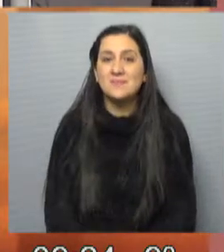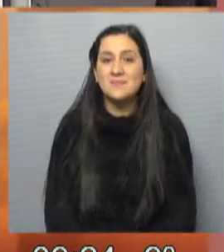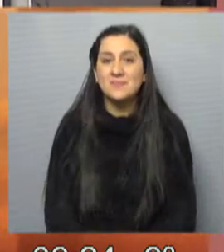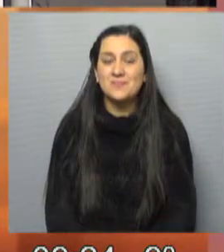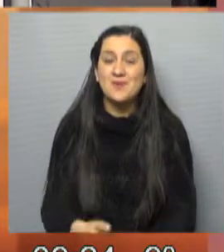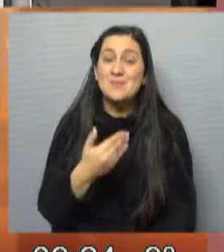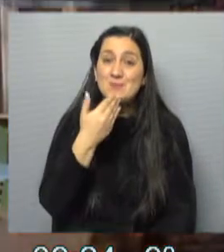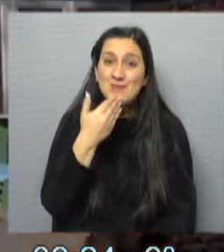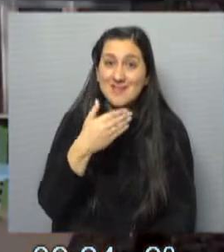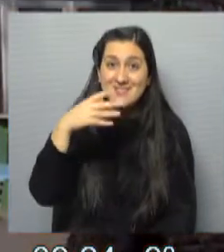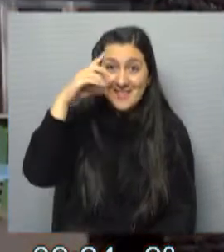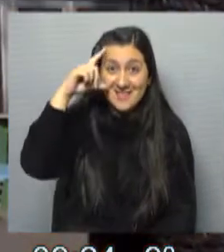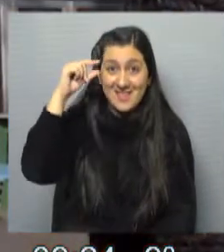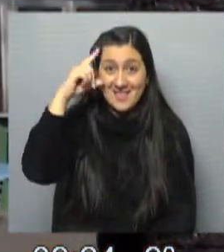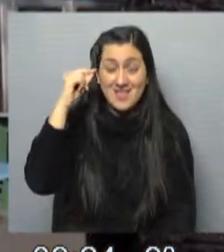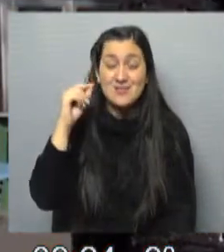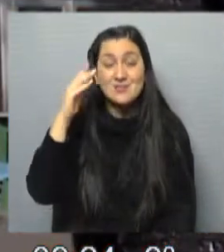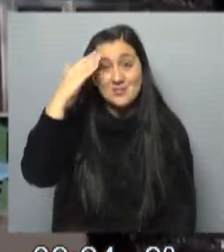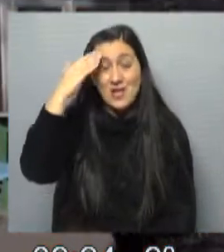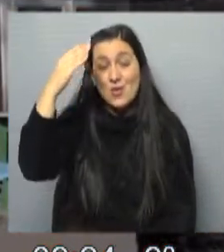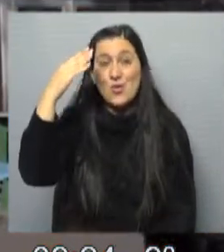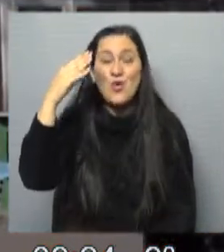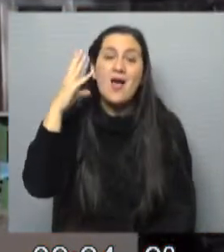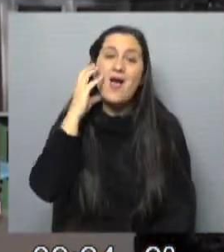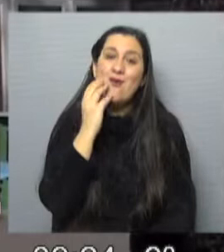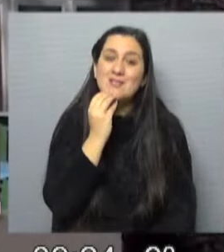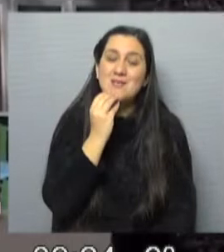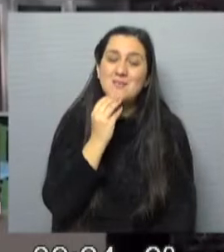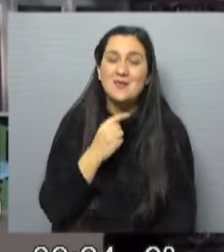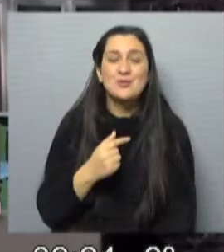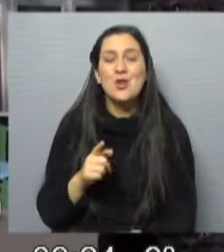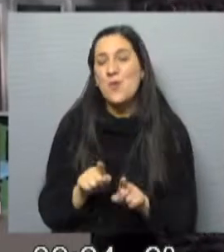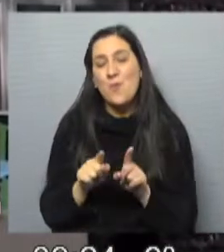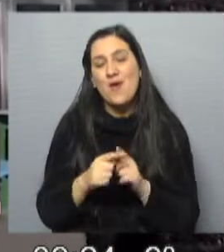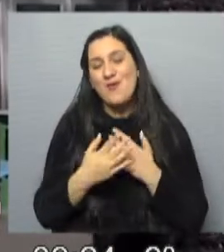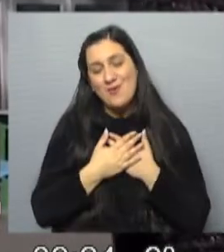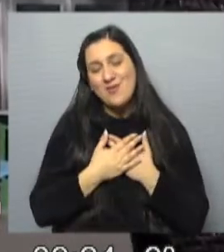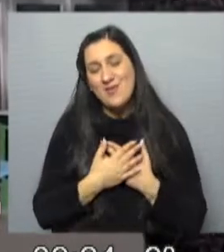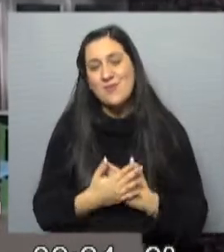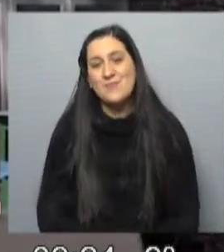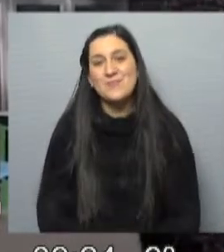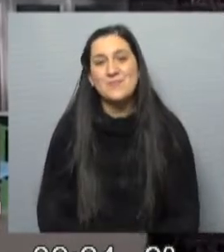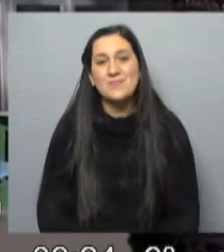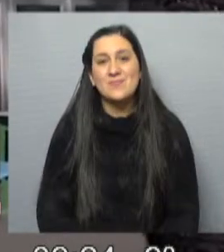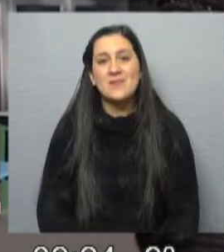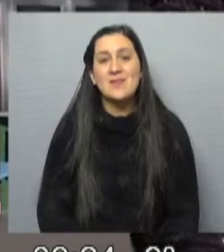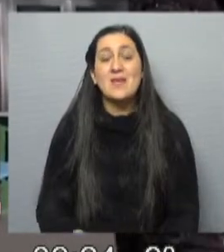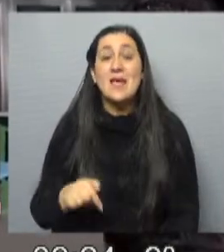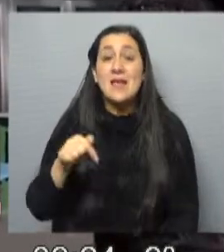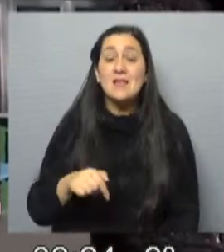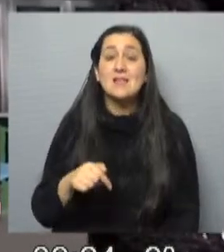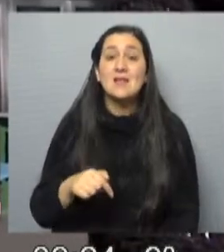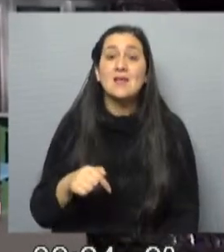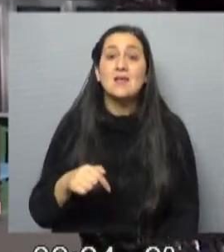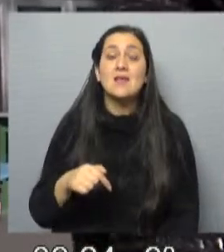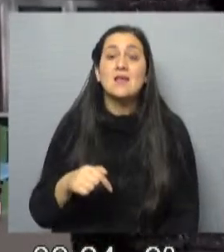Muchas gracias, Tania. Un saludo para José María, aunque se estaba olvidando de mí. Igual lo quiero y mucho. Estamos en la Escuela de